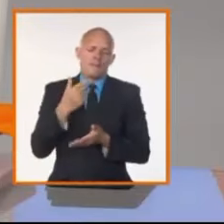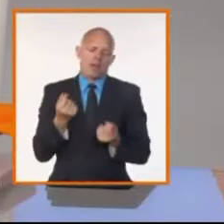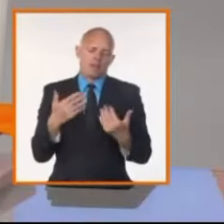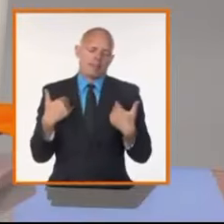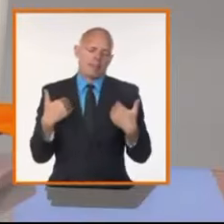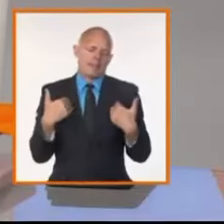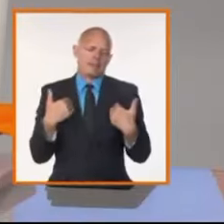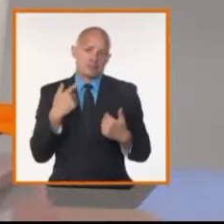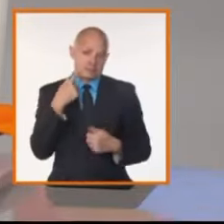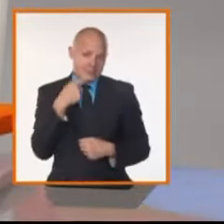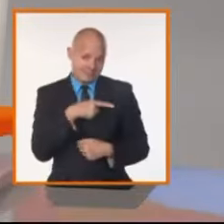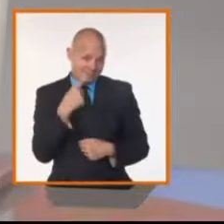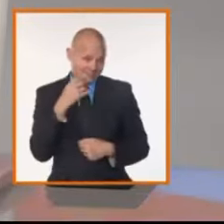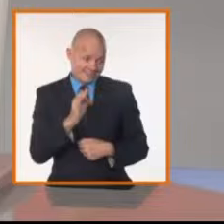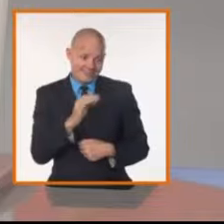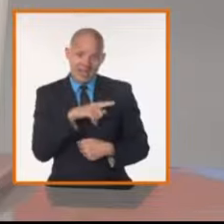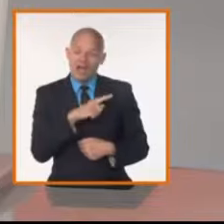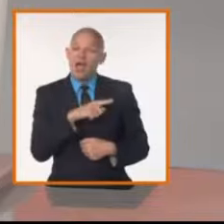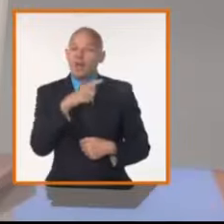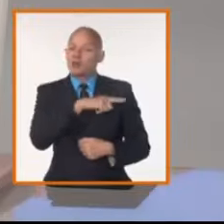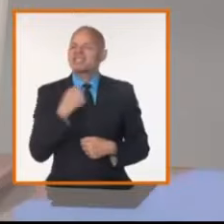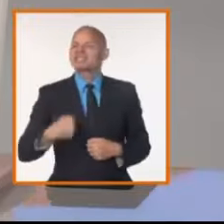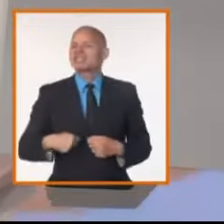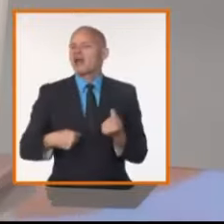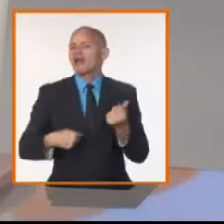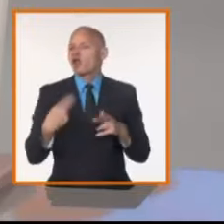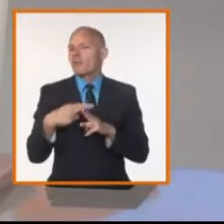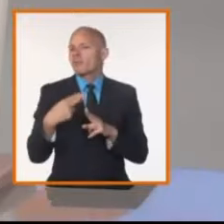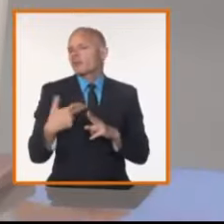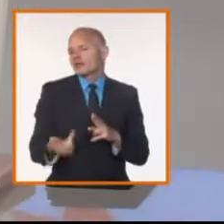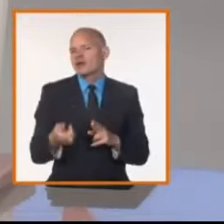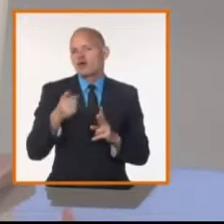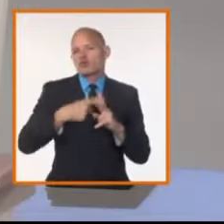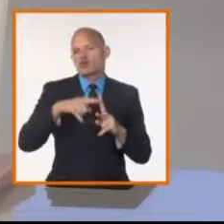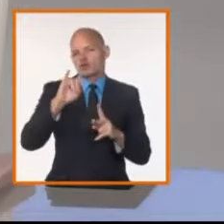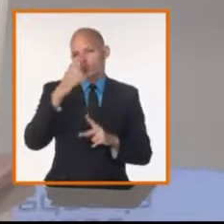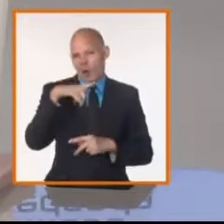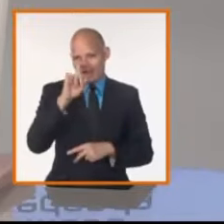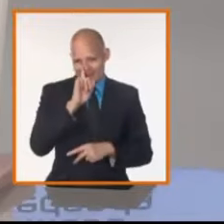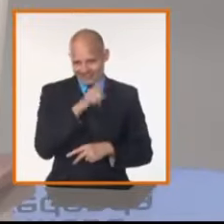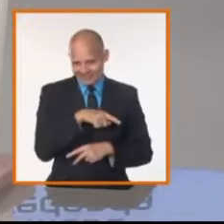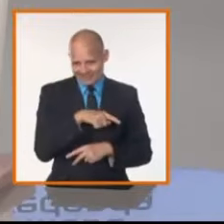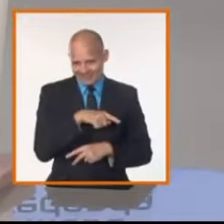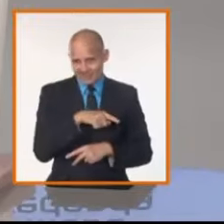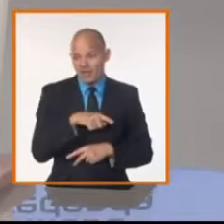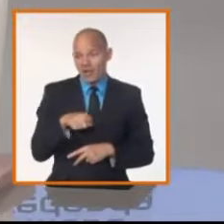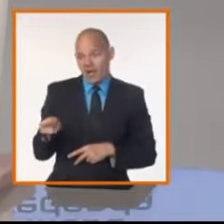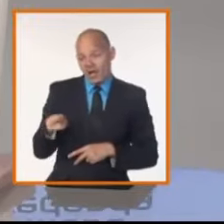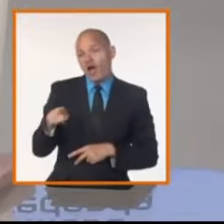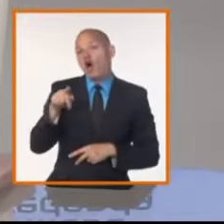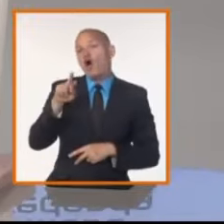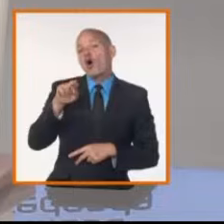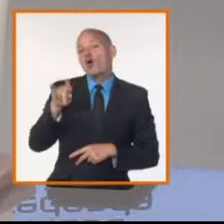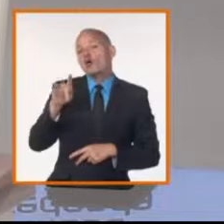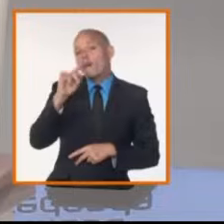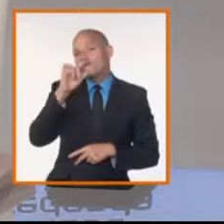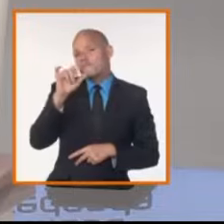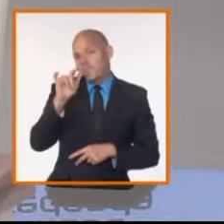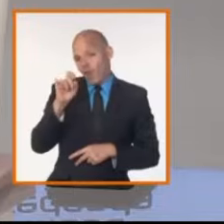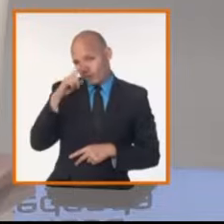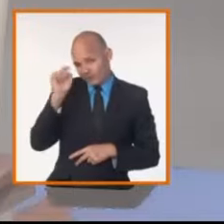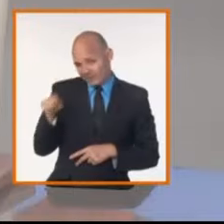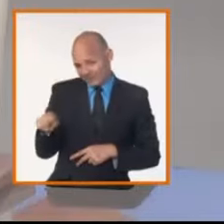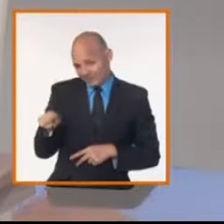en el uso de las transacciones electrónicas sí obviamente en en el rubro Pero